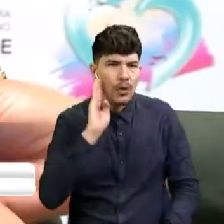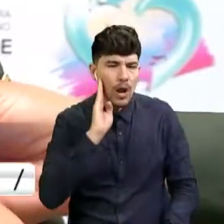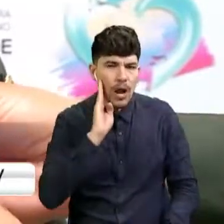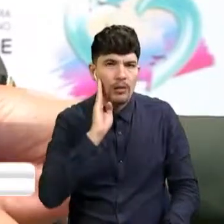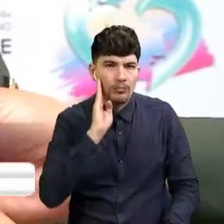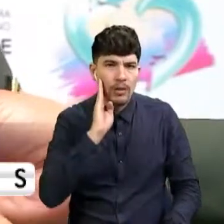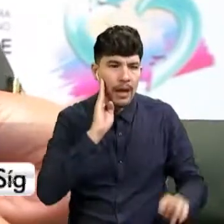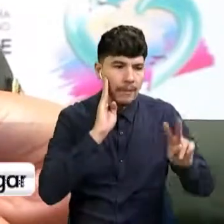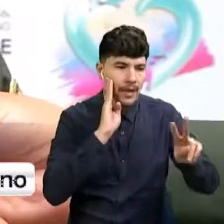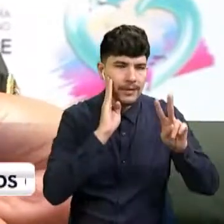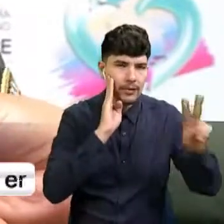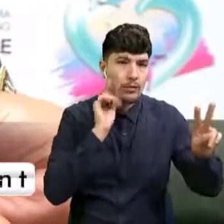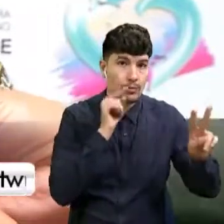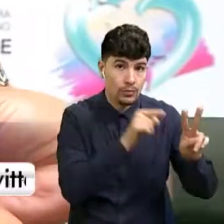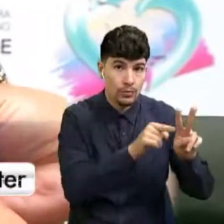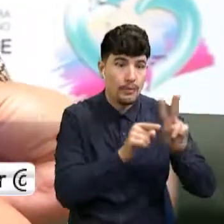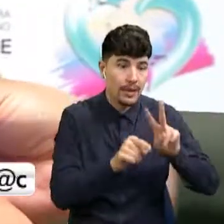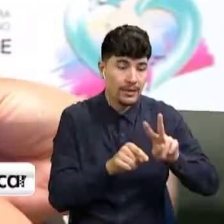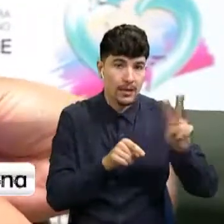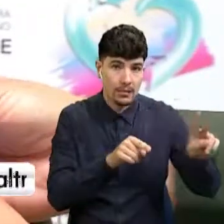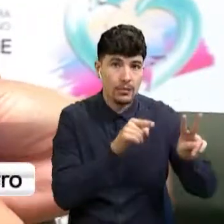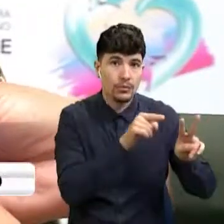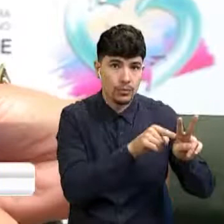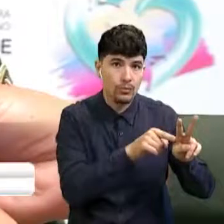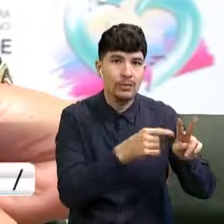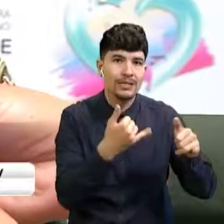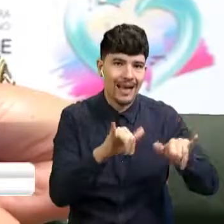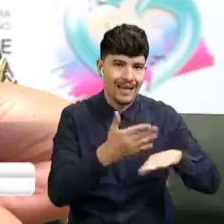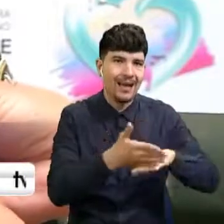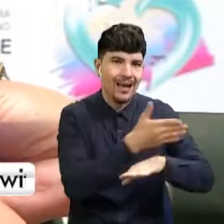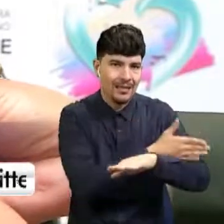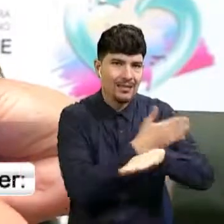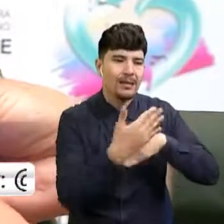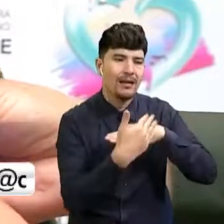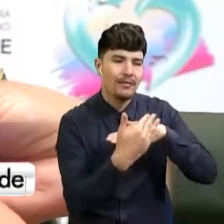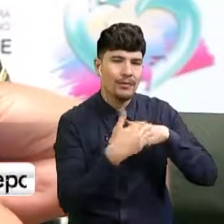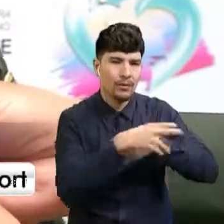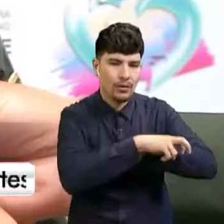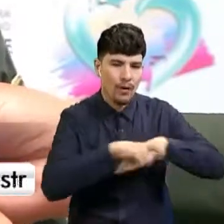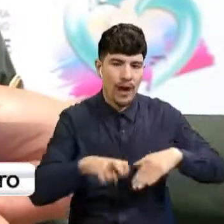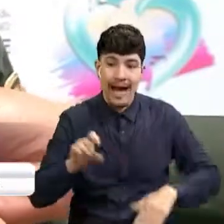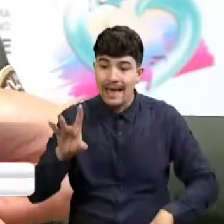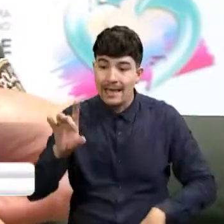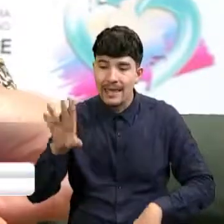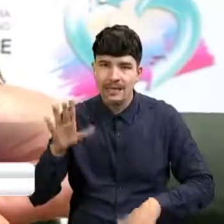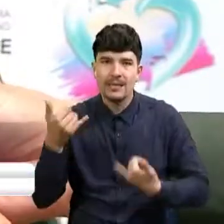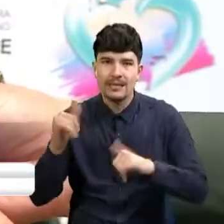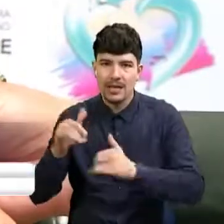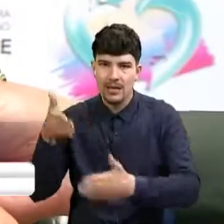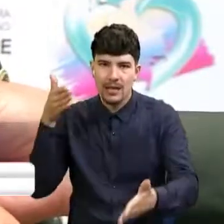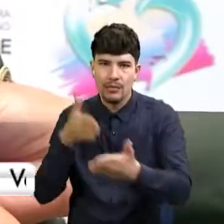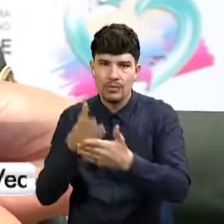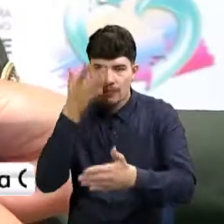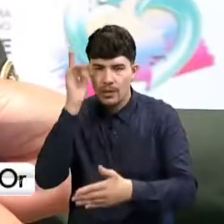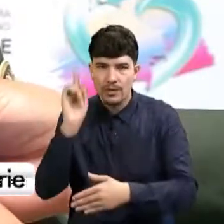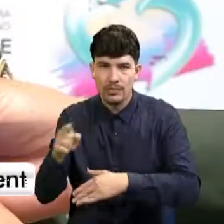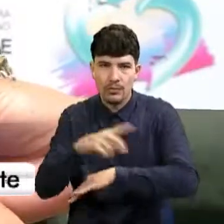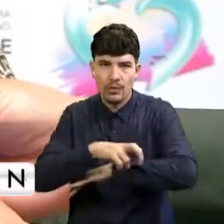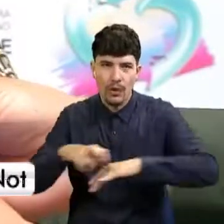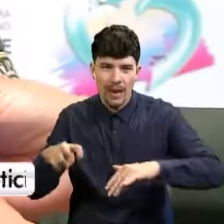22 celulares son reportados como hurtados 15 de ellos con denuncia por atraco